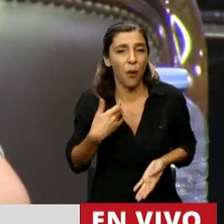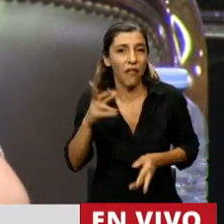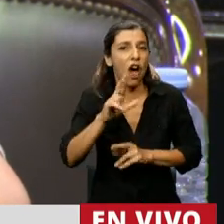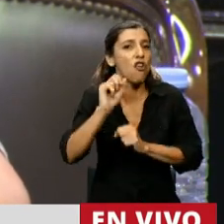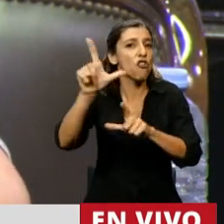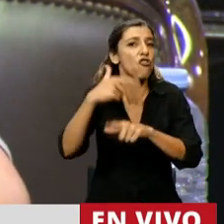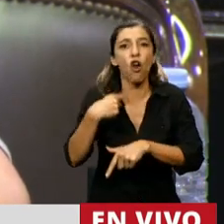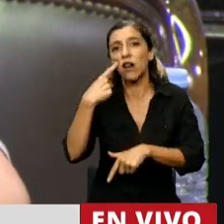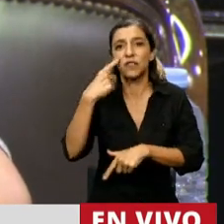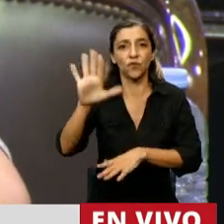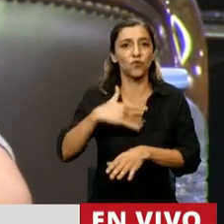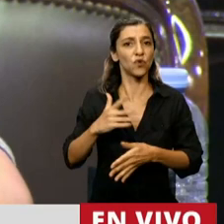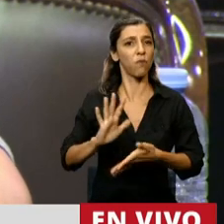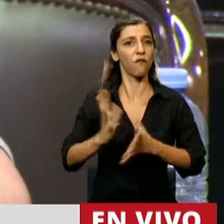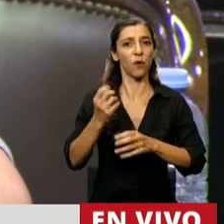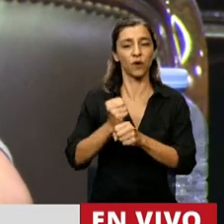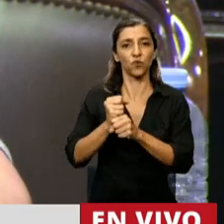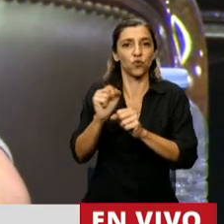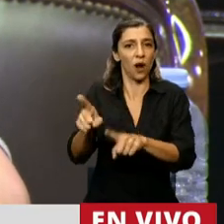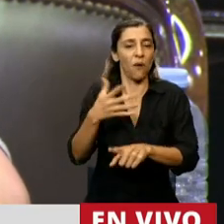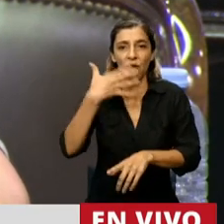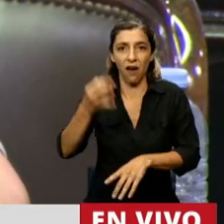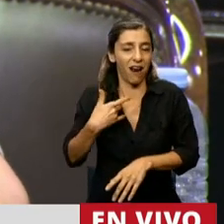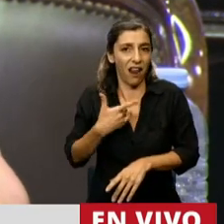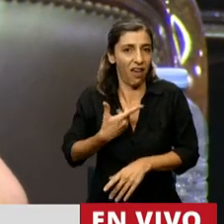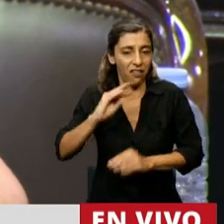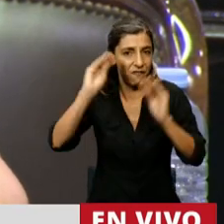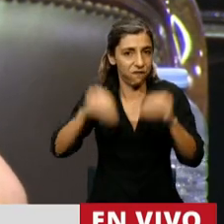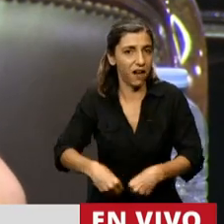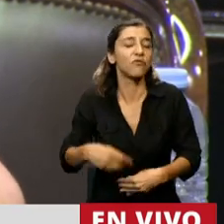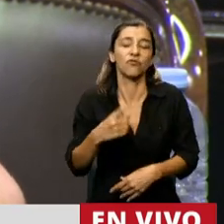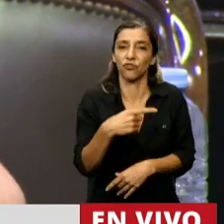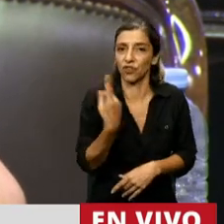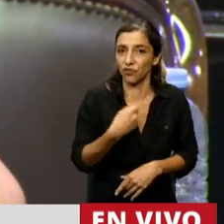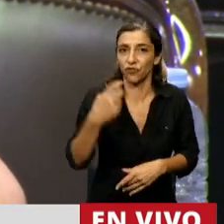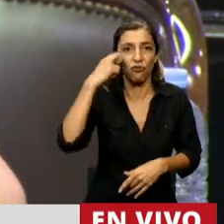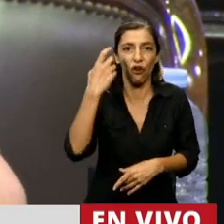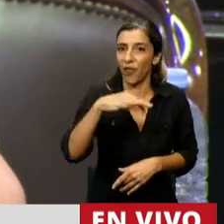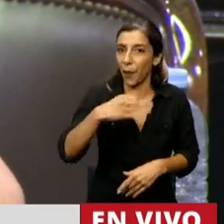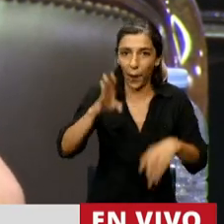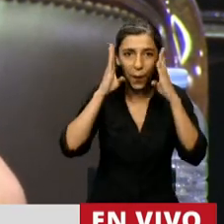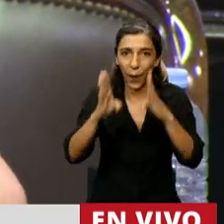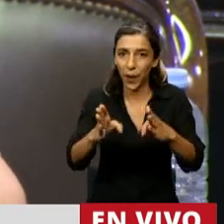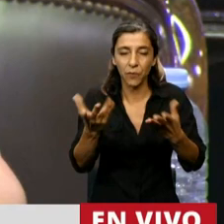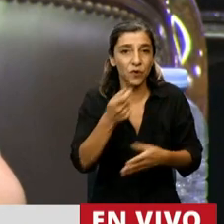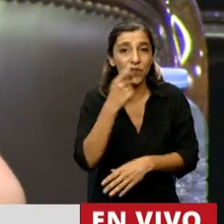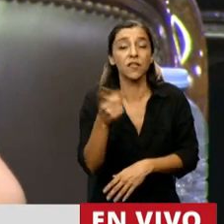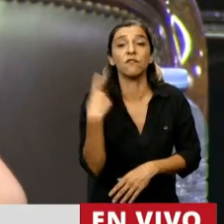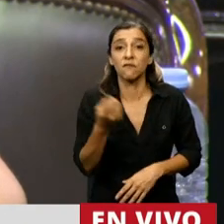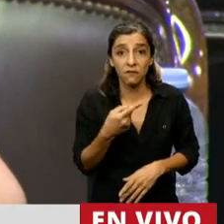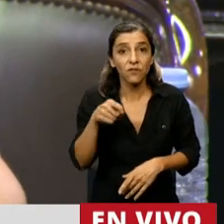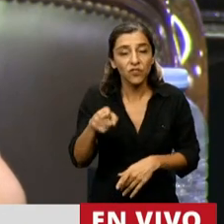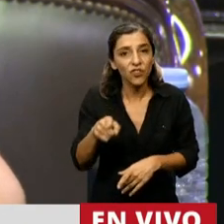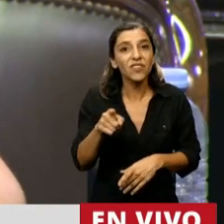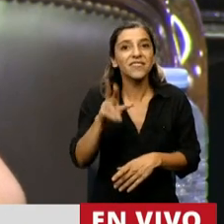del jefe de gabinete y creo que este Congreso debe poner ahí el foco, porque si nosotros mejoramos